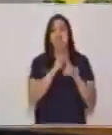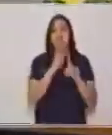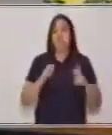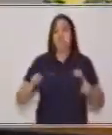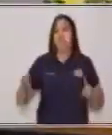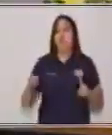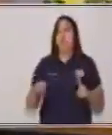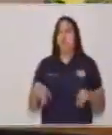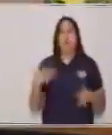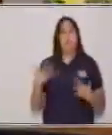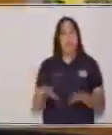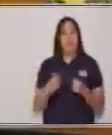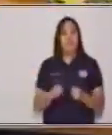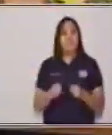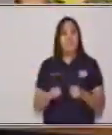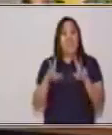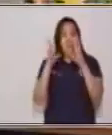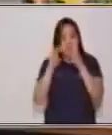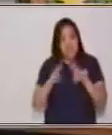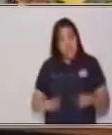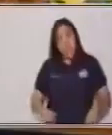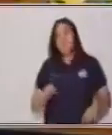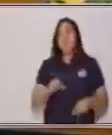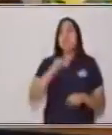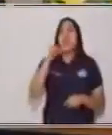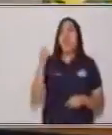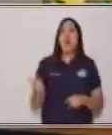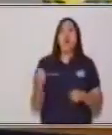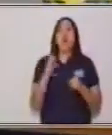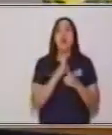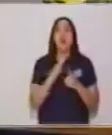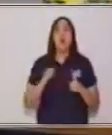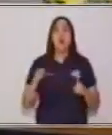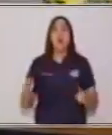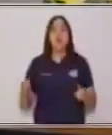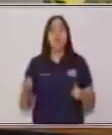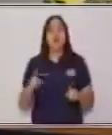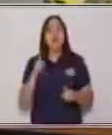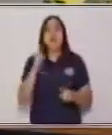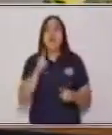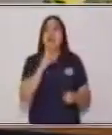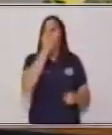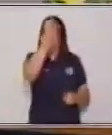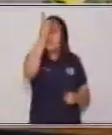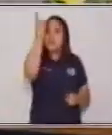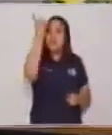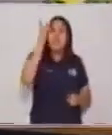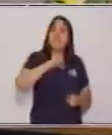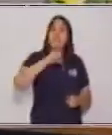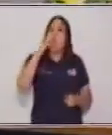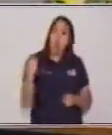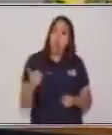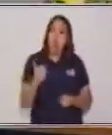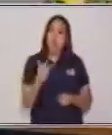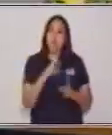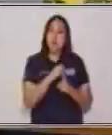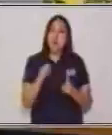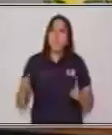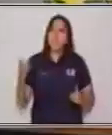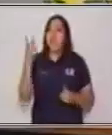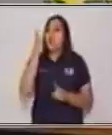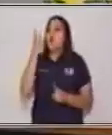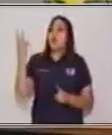una forma rápida el análisis de otra oración y de tarea les dejaré otra. Y quiero que